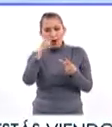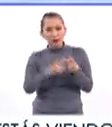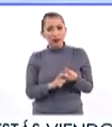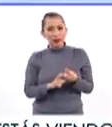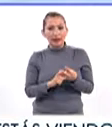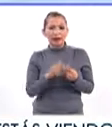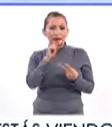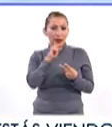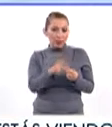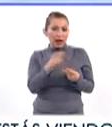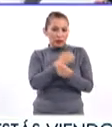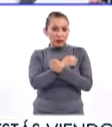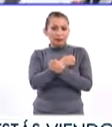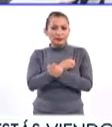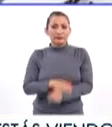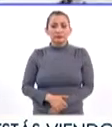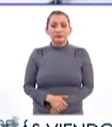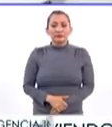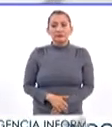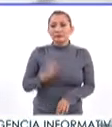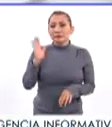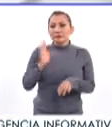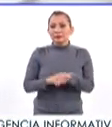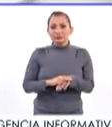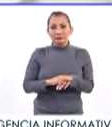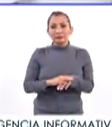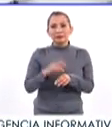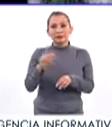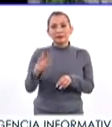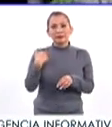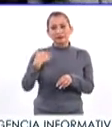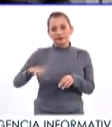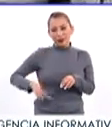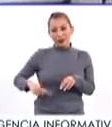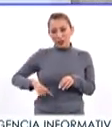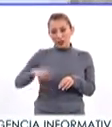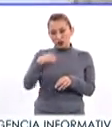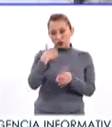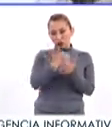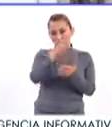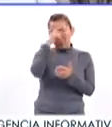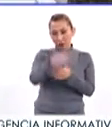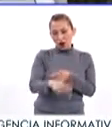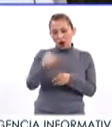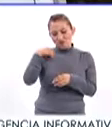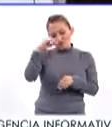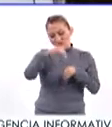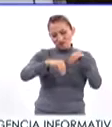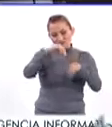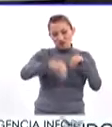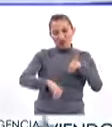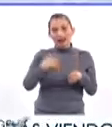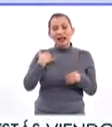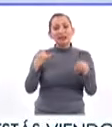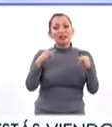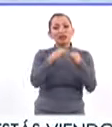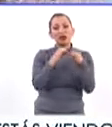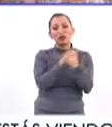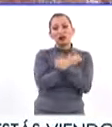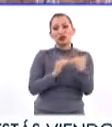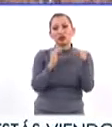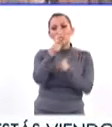tecnología y, por supuesto, de la educación. Adicionalmente, la administración local ya trabaja en la creación del Instituto de Educación